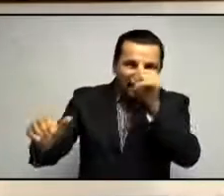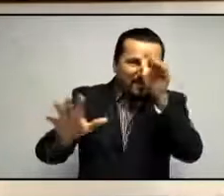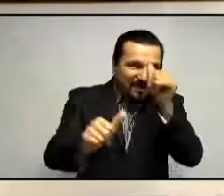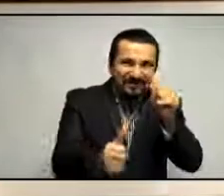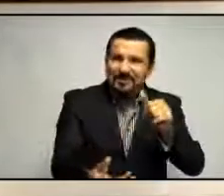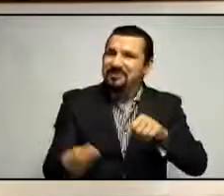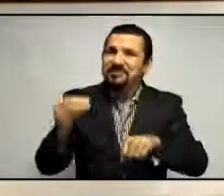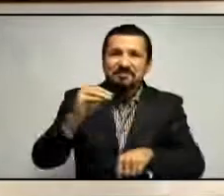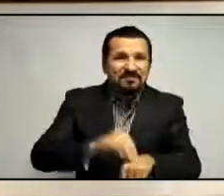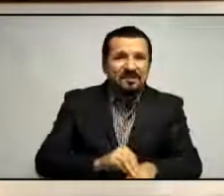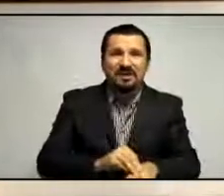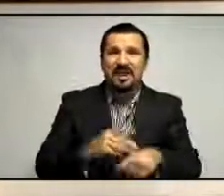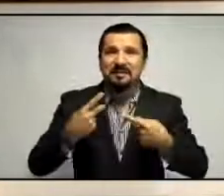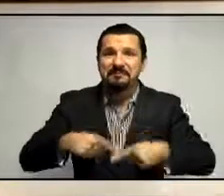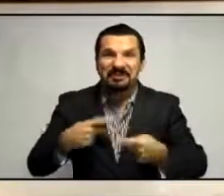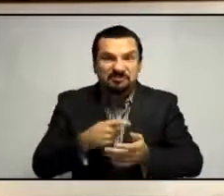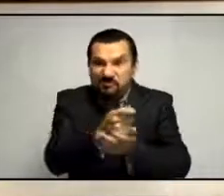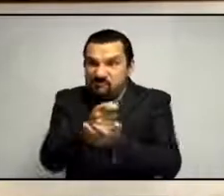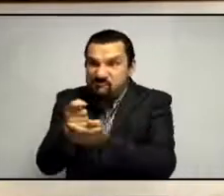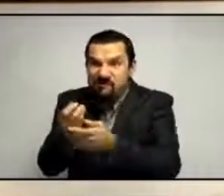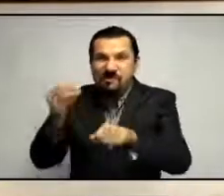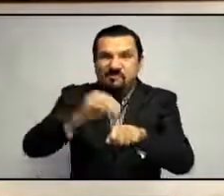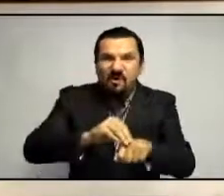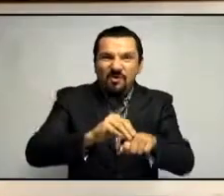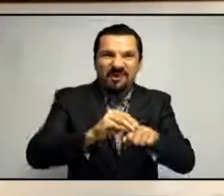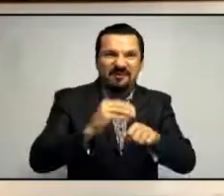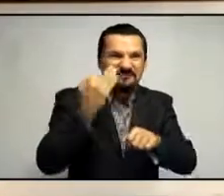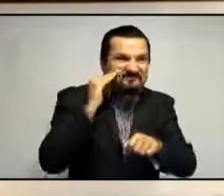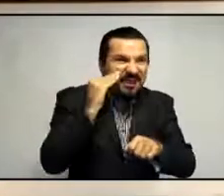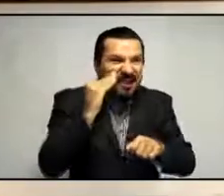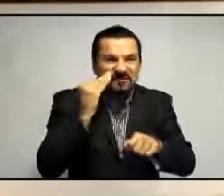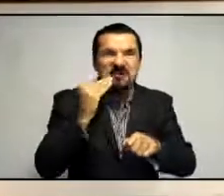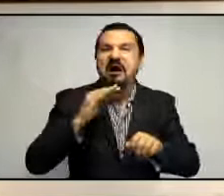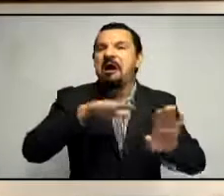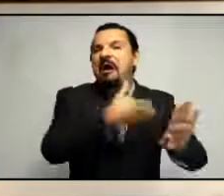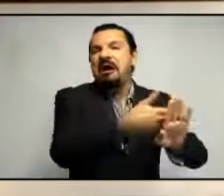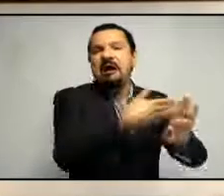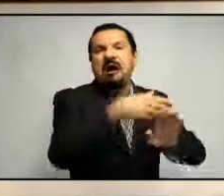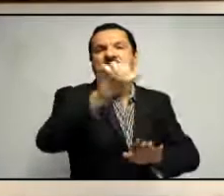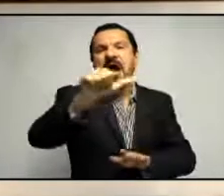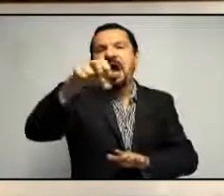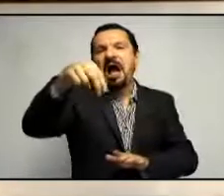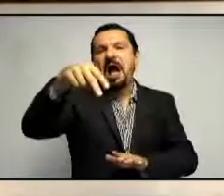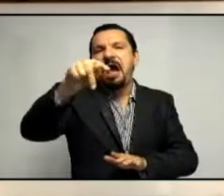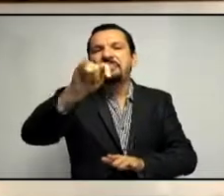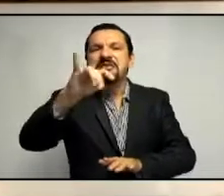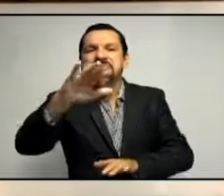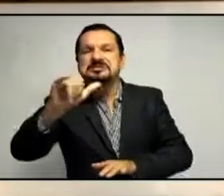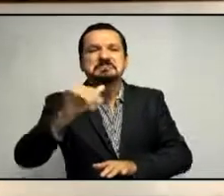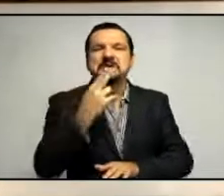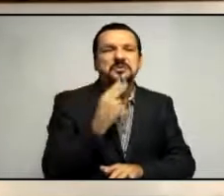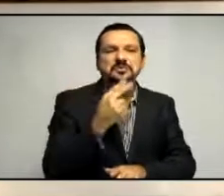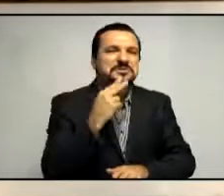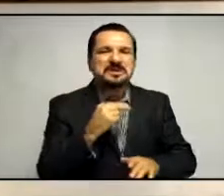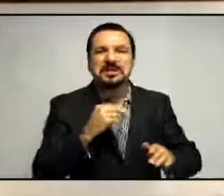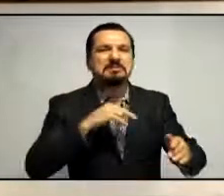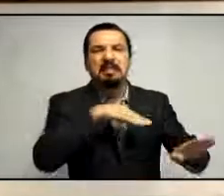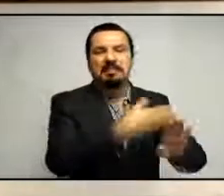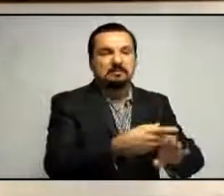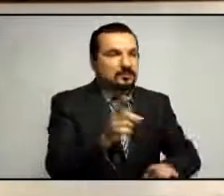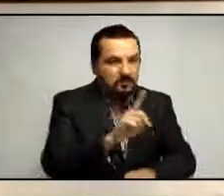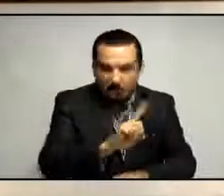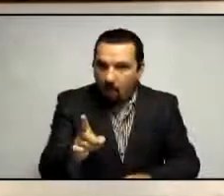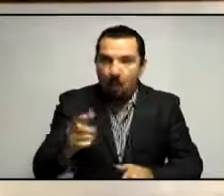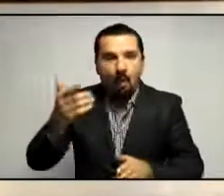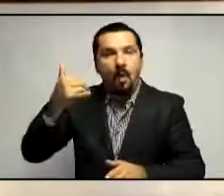sus agitadores a confundir a la gente que el programa anticipa ha citado para hacerles una valoración